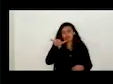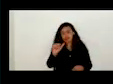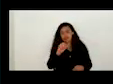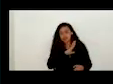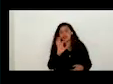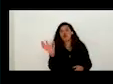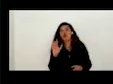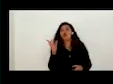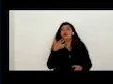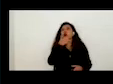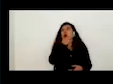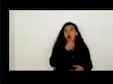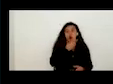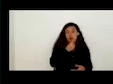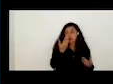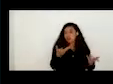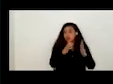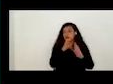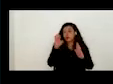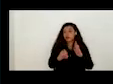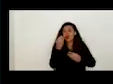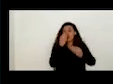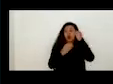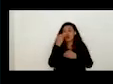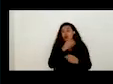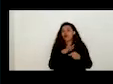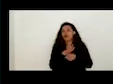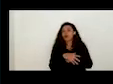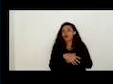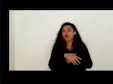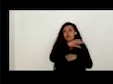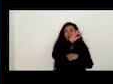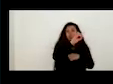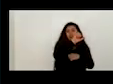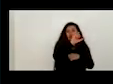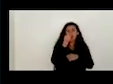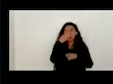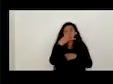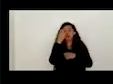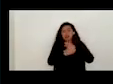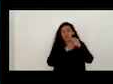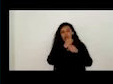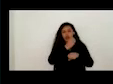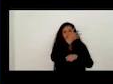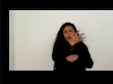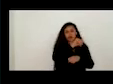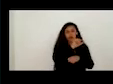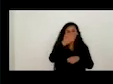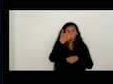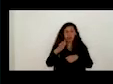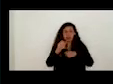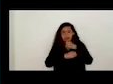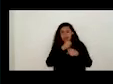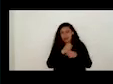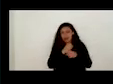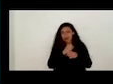por ejemplo, debería estar consumiendo entre los 0 a 3 años y entre los 4 y 10 años,